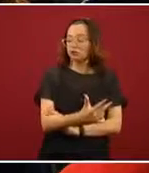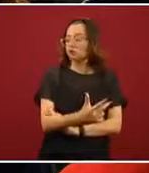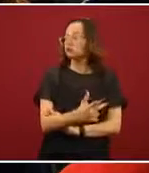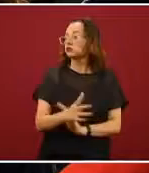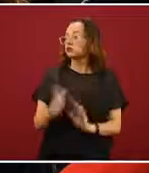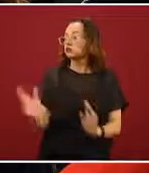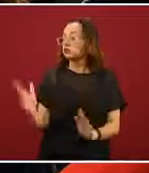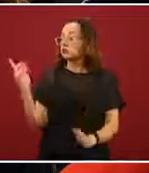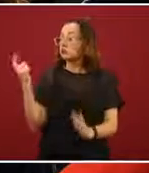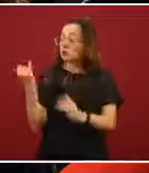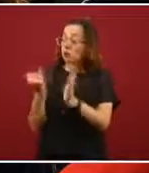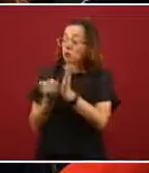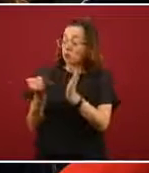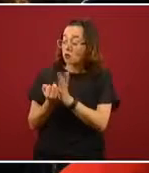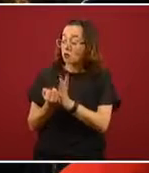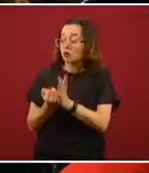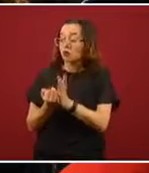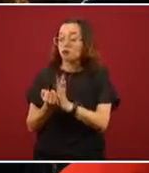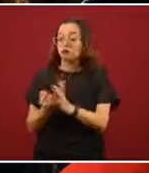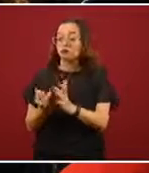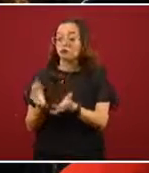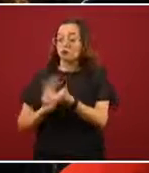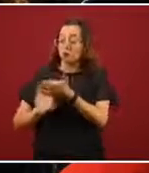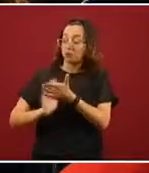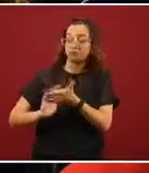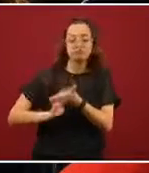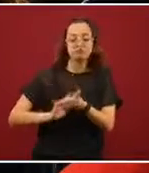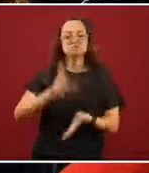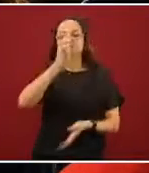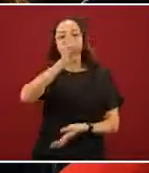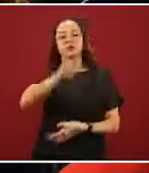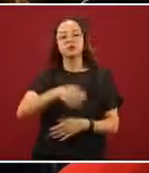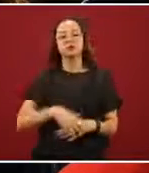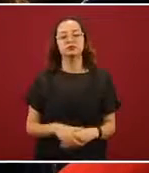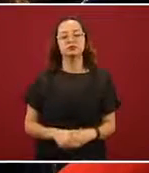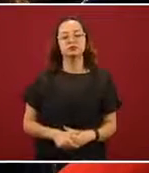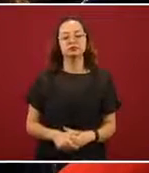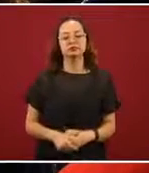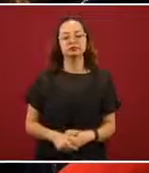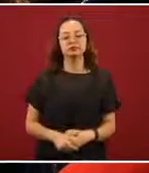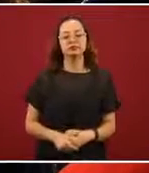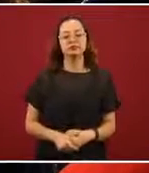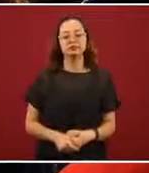prohibido el que se condonen los impuestos, pero